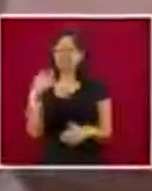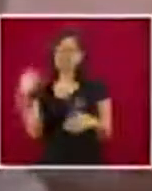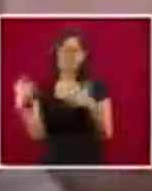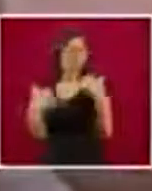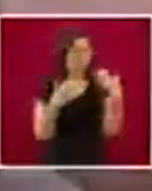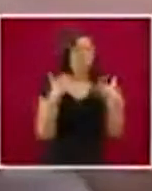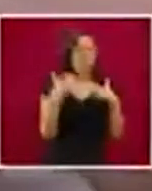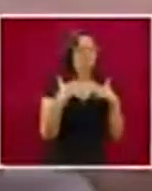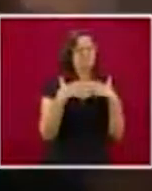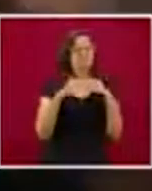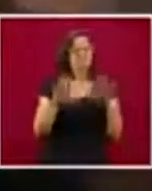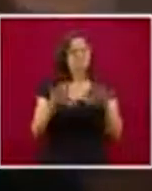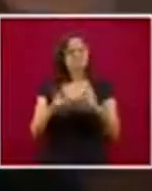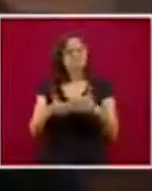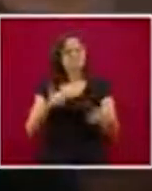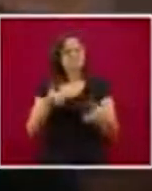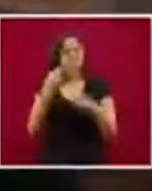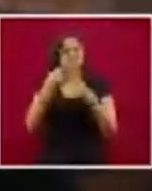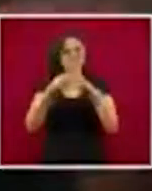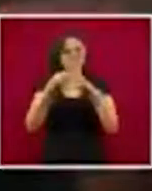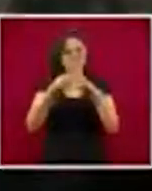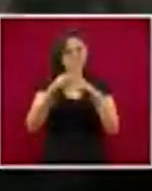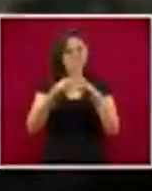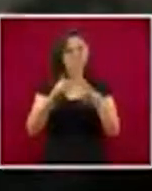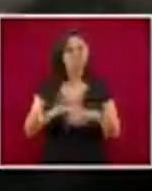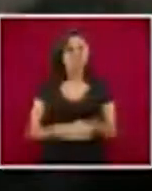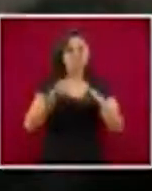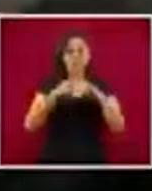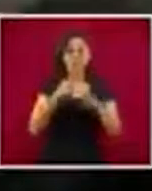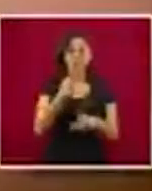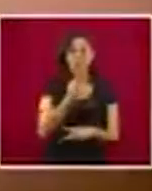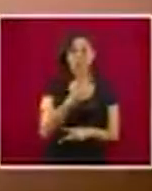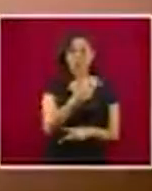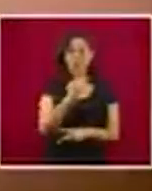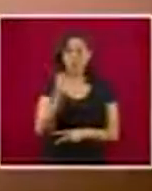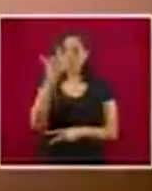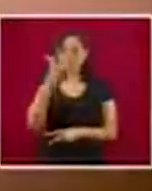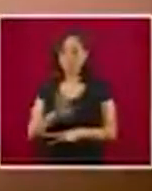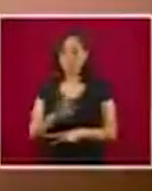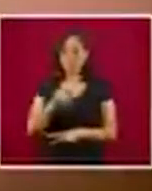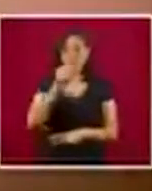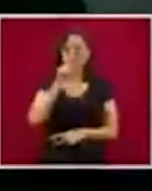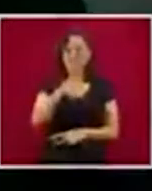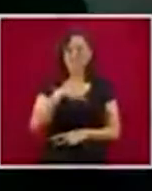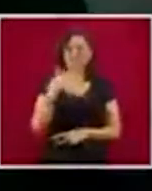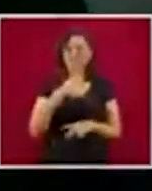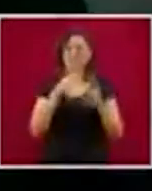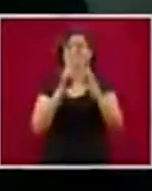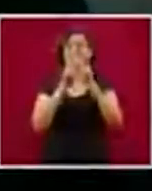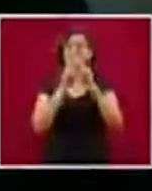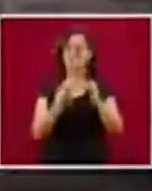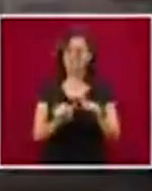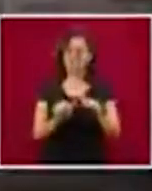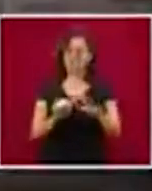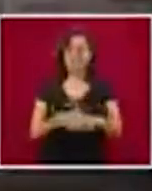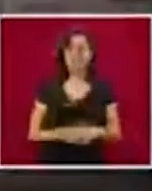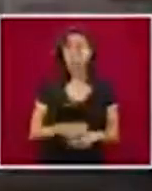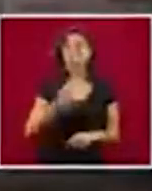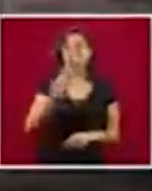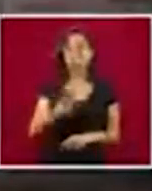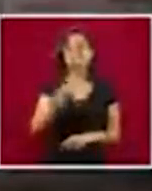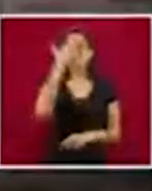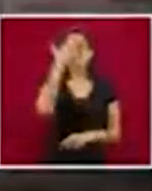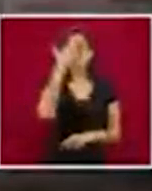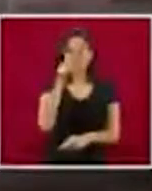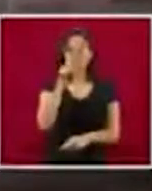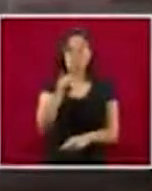Antes de que te desesperes. Cuenta. Cuenta. Cuenta. Cuenta hasta 10. Y saca la